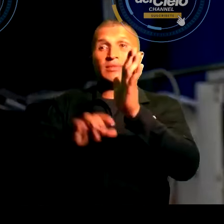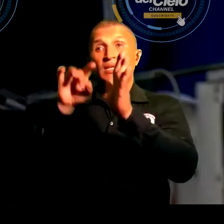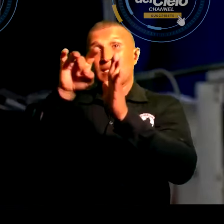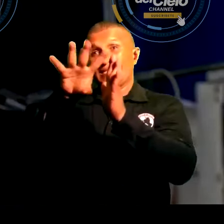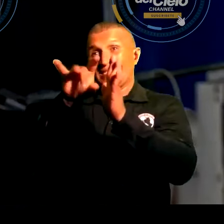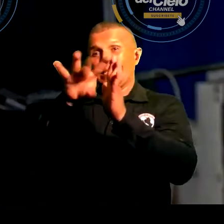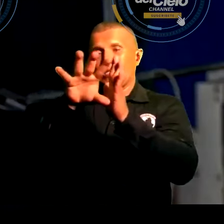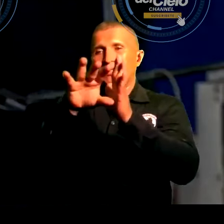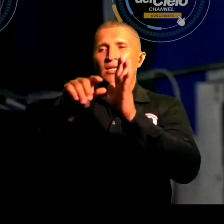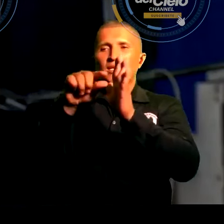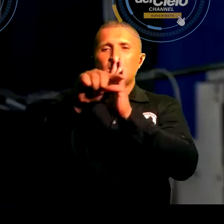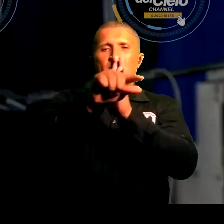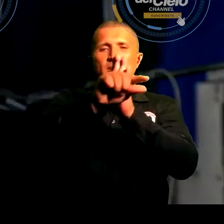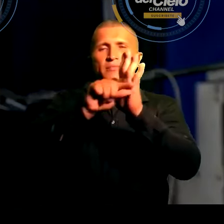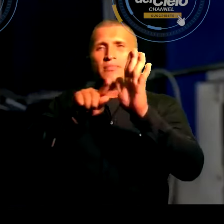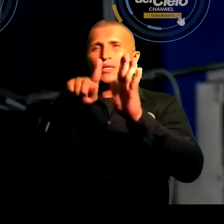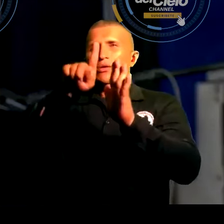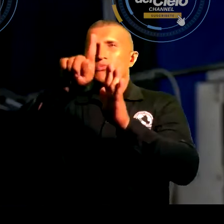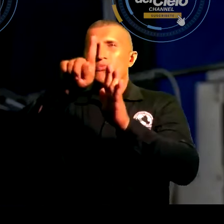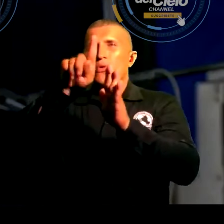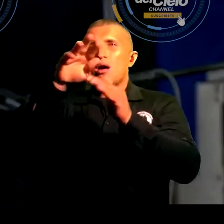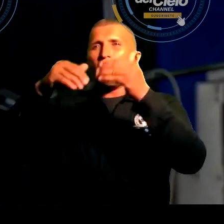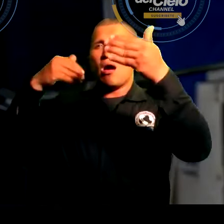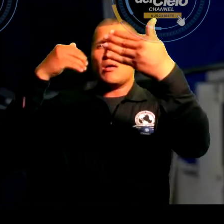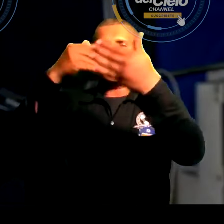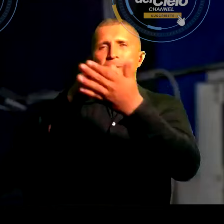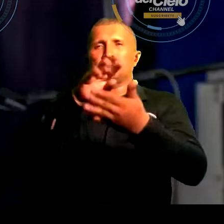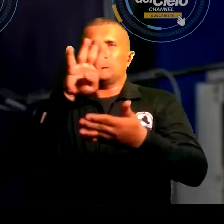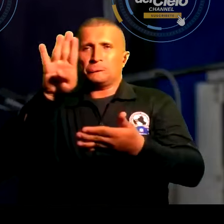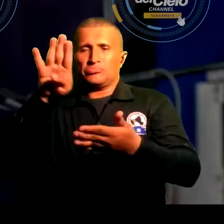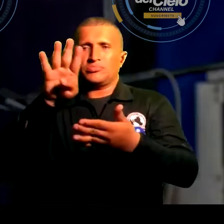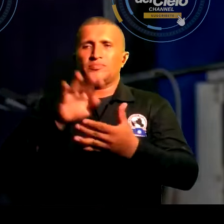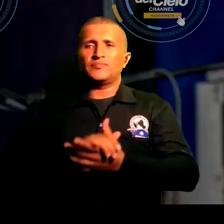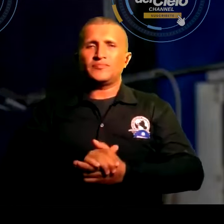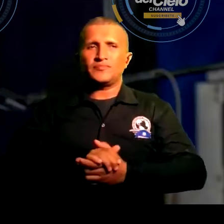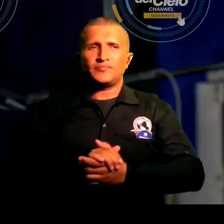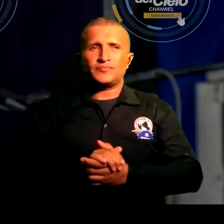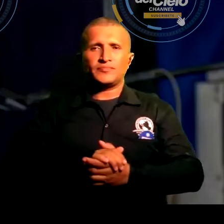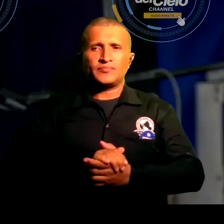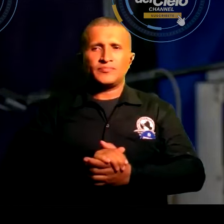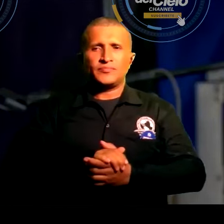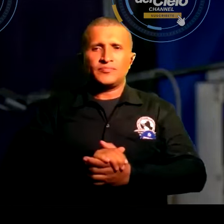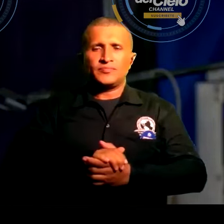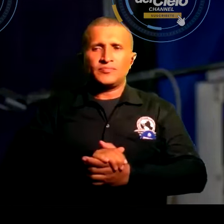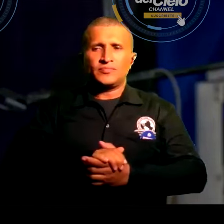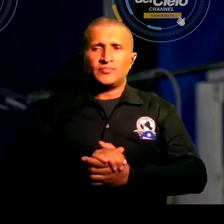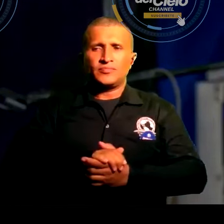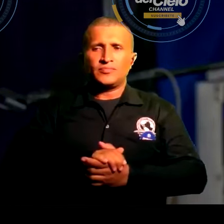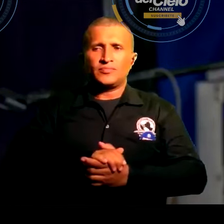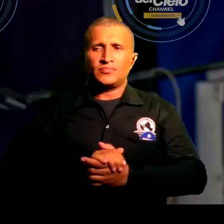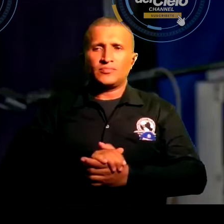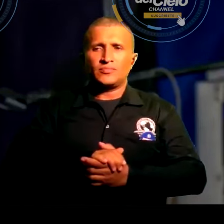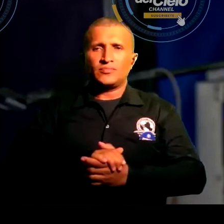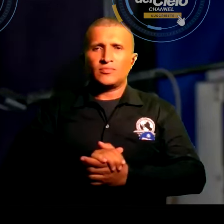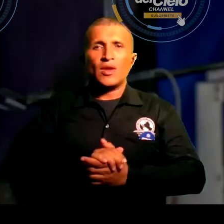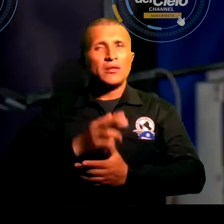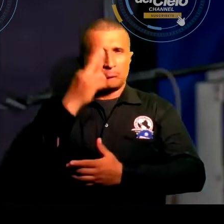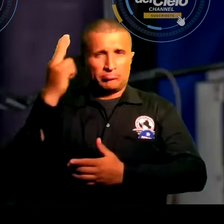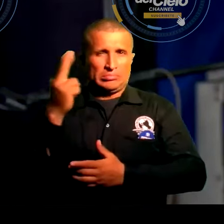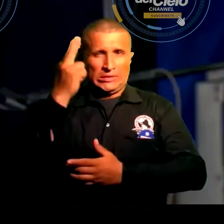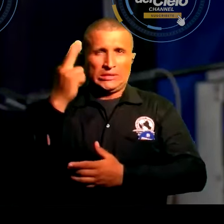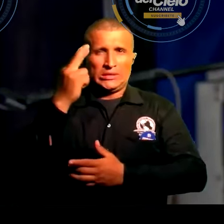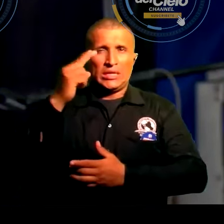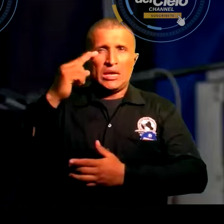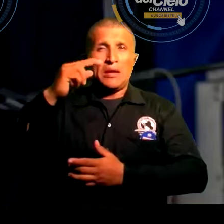Versos 1 al 4. Primera carta del apóstol Pablo a los Corintios,